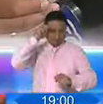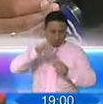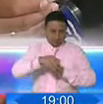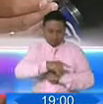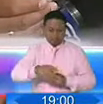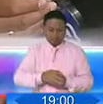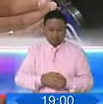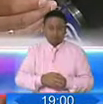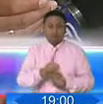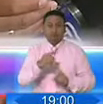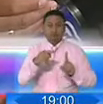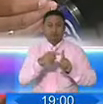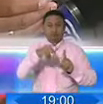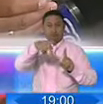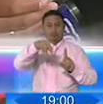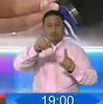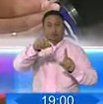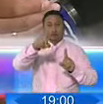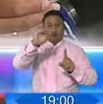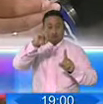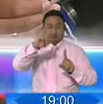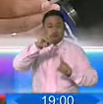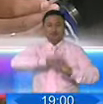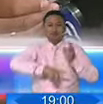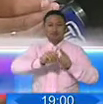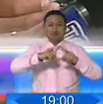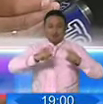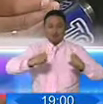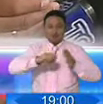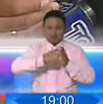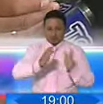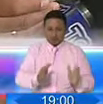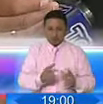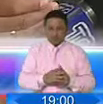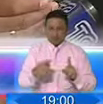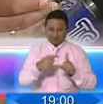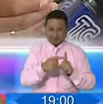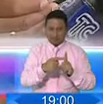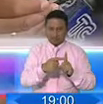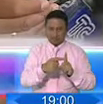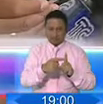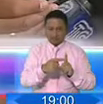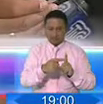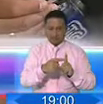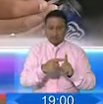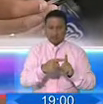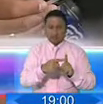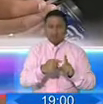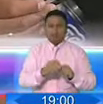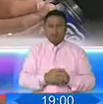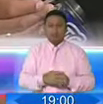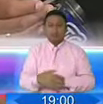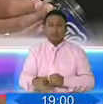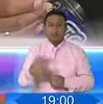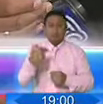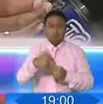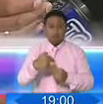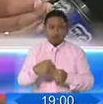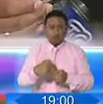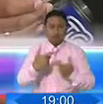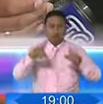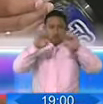el señor John Christopher Follett, hijo del señor ex Contralor General de la Nación, no tiene absolutamente nada que ver